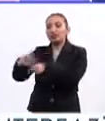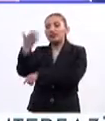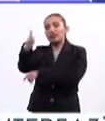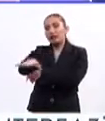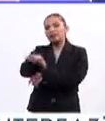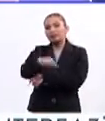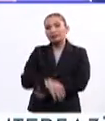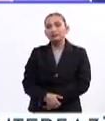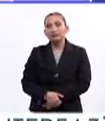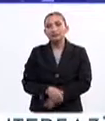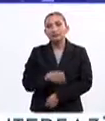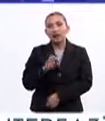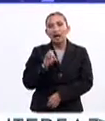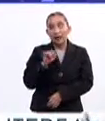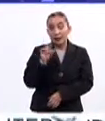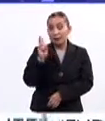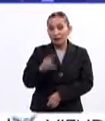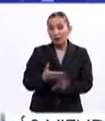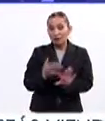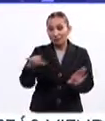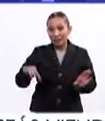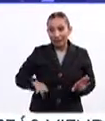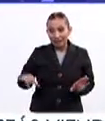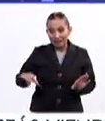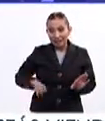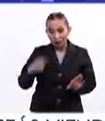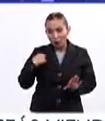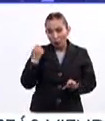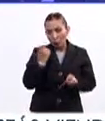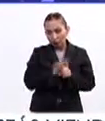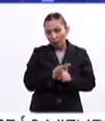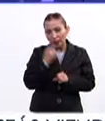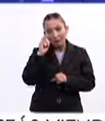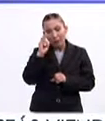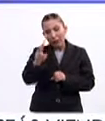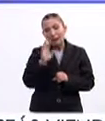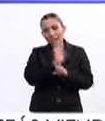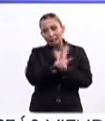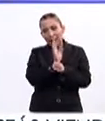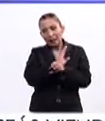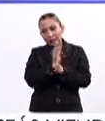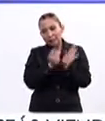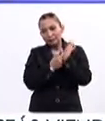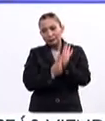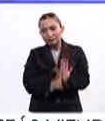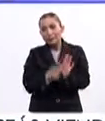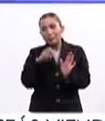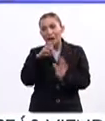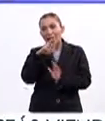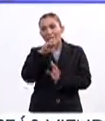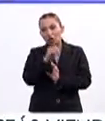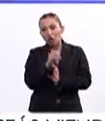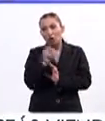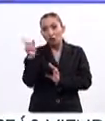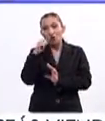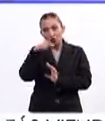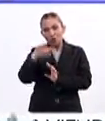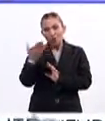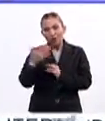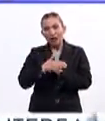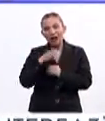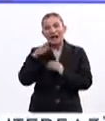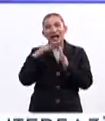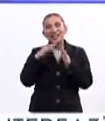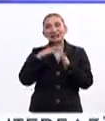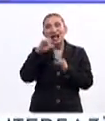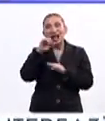10. Elena, vamos, es verdaderamente muy interesante. Yo tuve la oportunidad de ver tu corto, me lo enseñó Mario cuando lo ibas a presentar en Casa